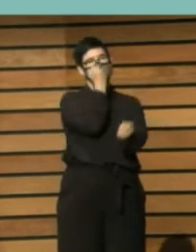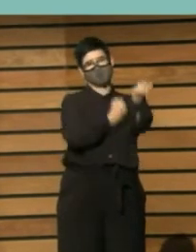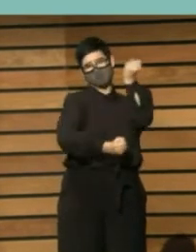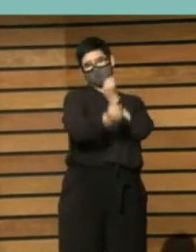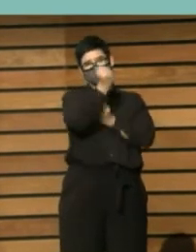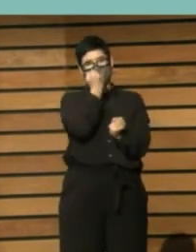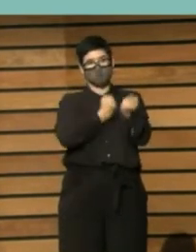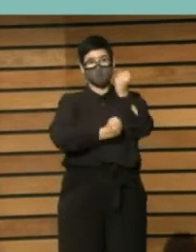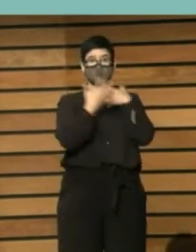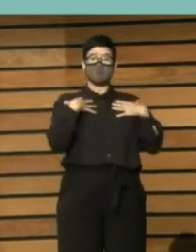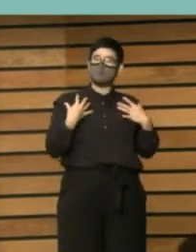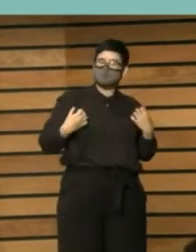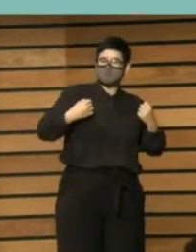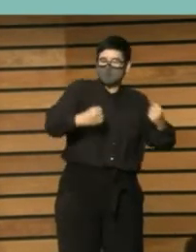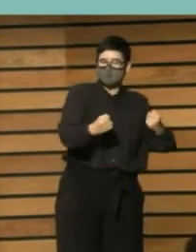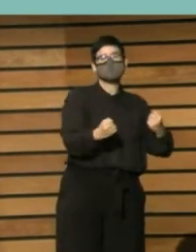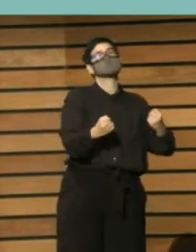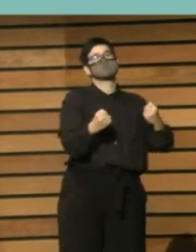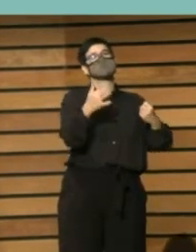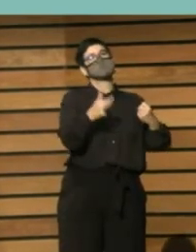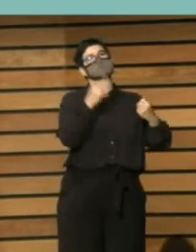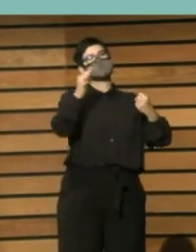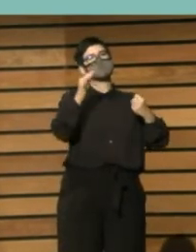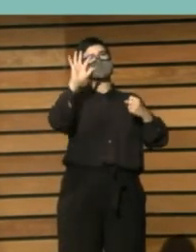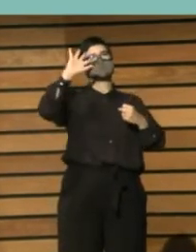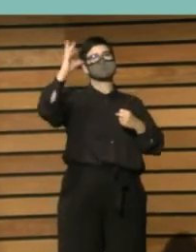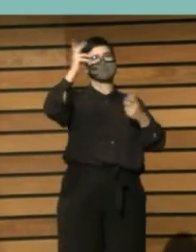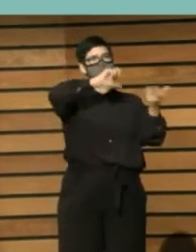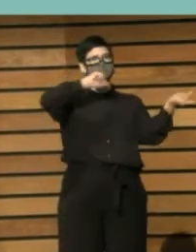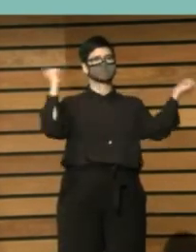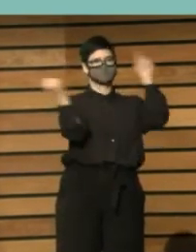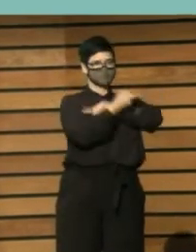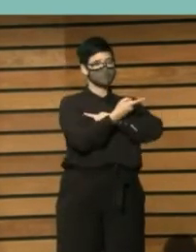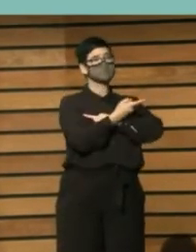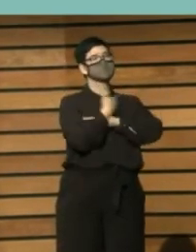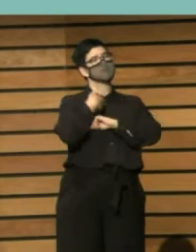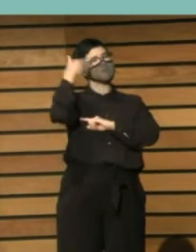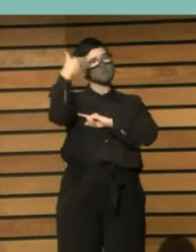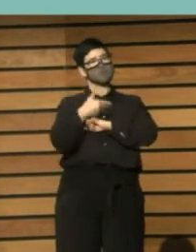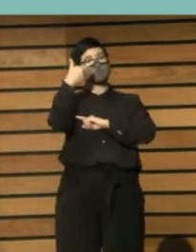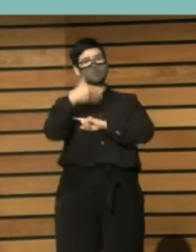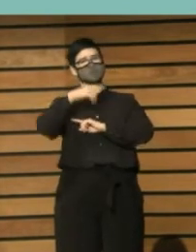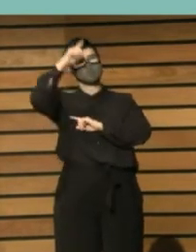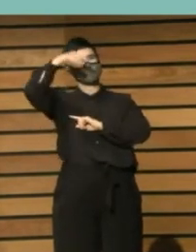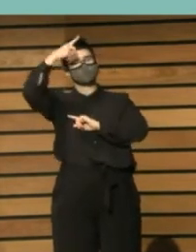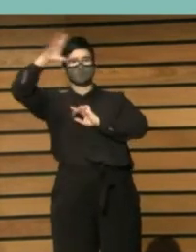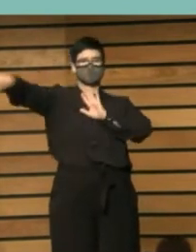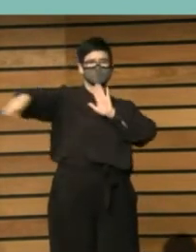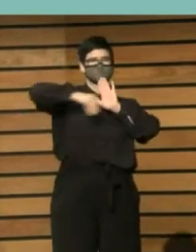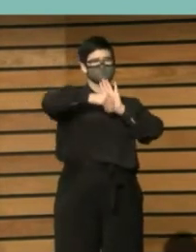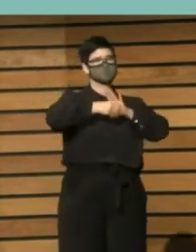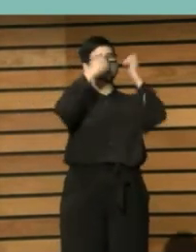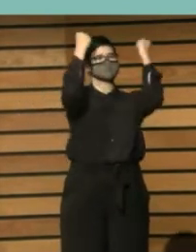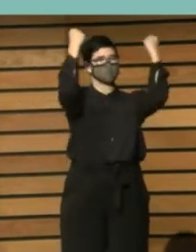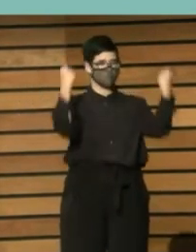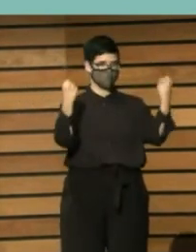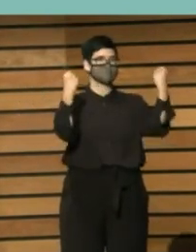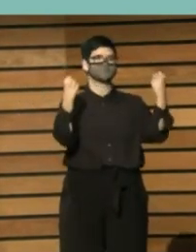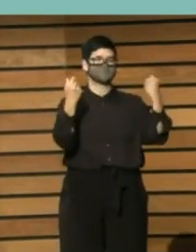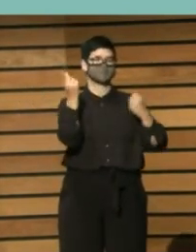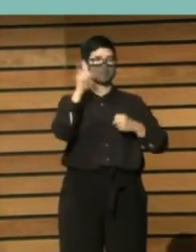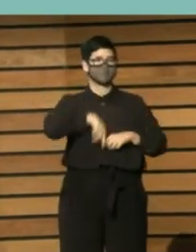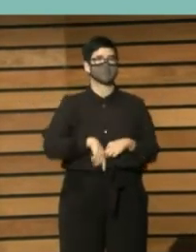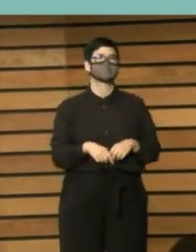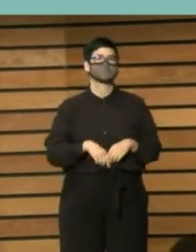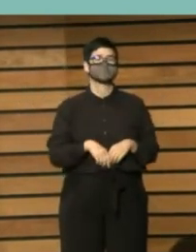la salud, con la sanidad y también con el cambio climático. Es importante que la cultura pase a ser el cuarto pilar. Y en